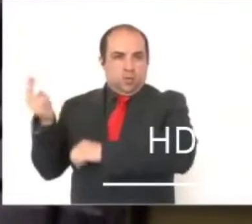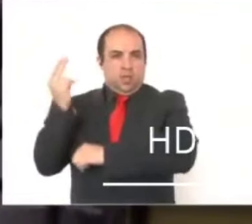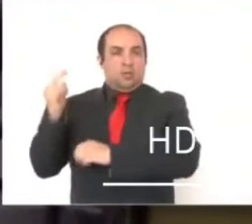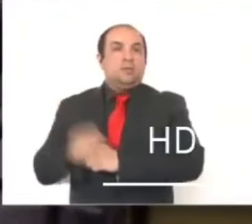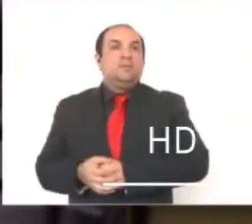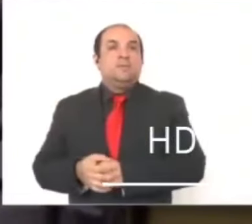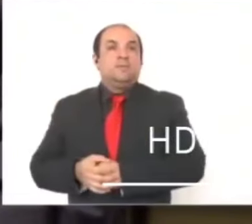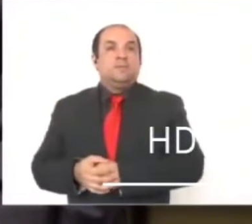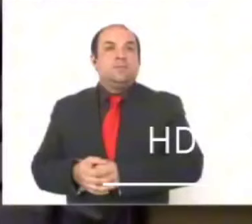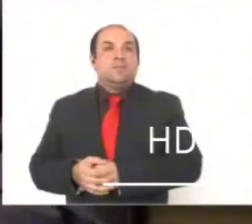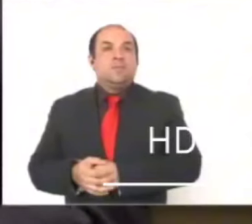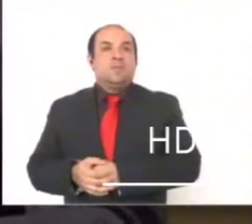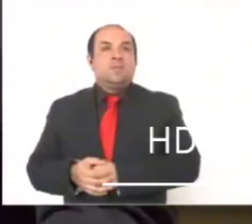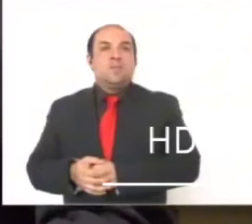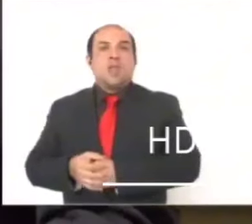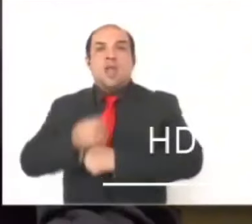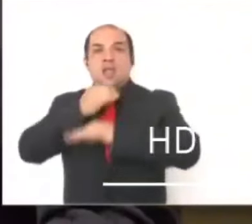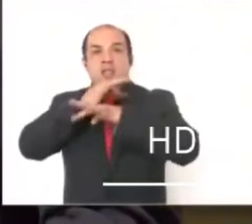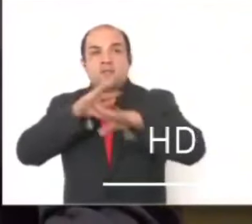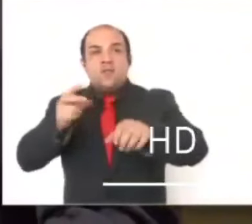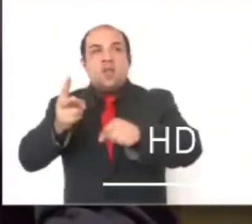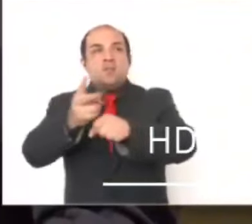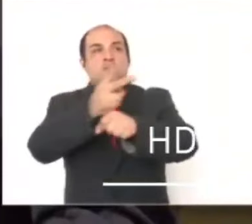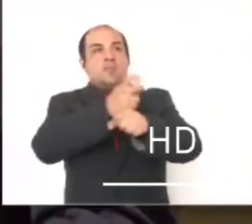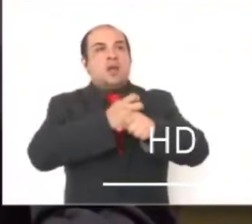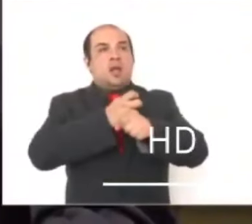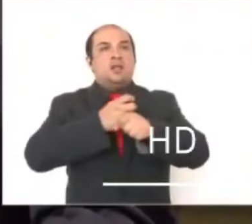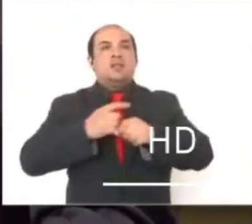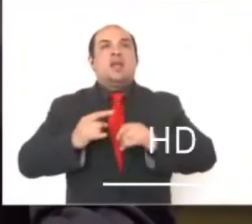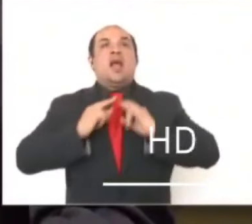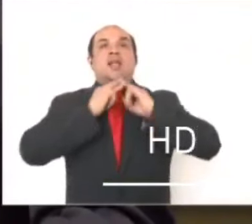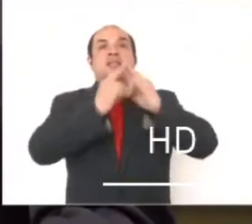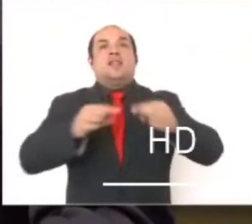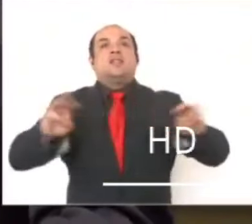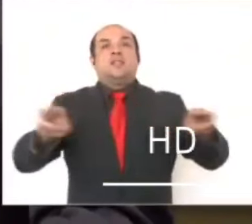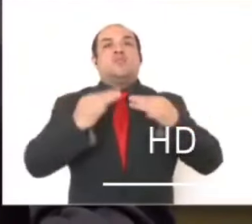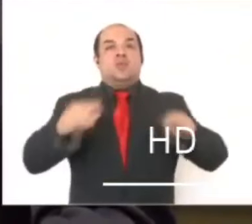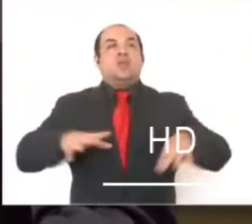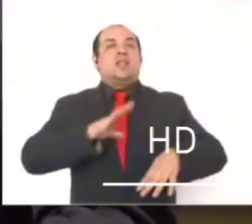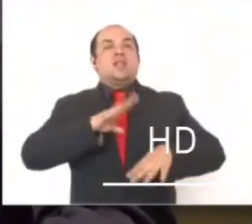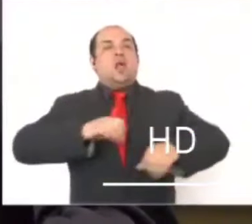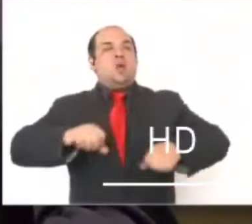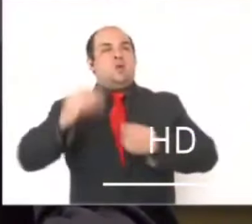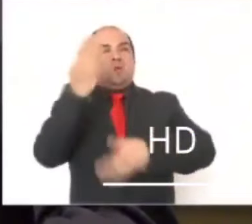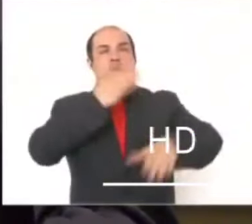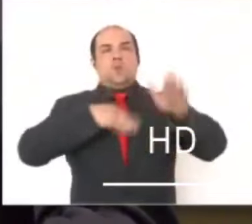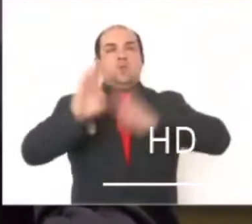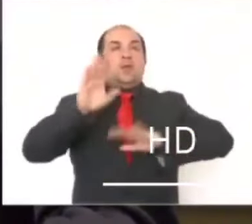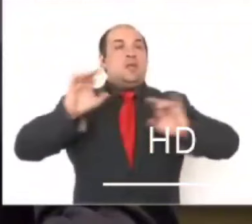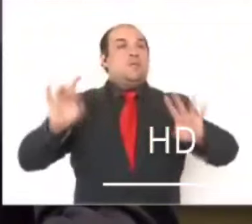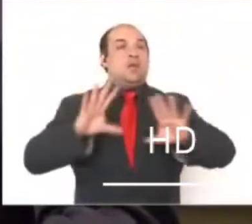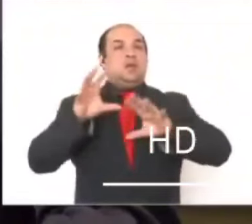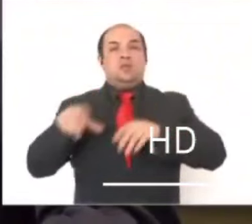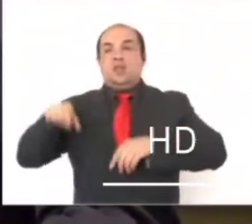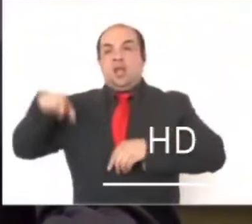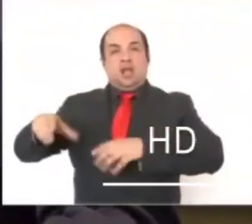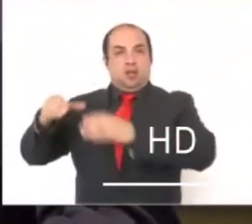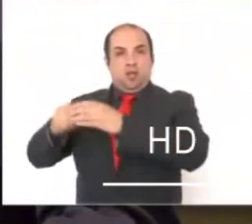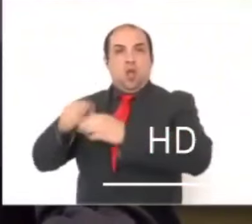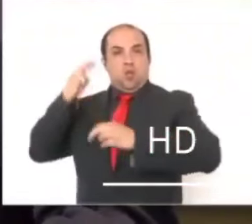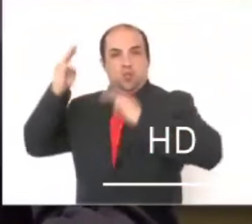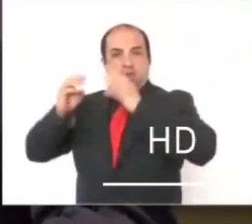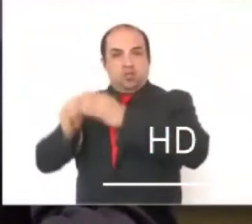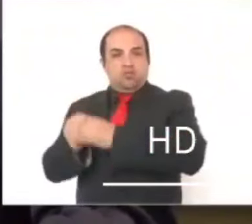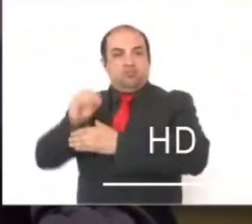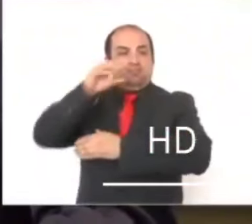organizó, convocó a un tianguis de la música que tuvo tal éxito que muy pronto se salió del recinto,